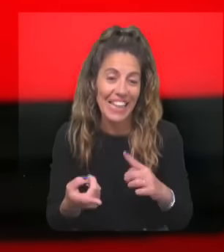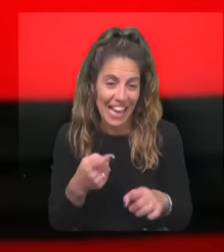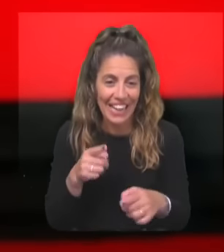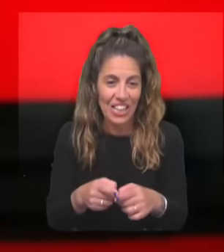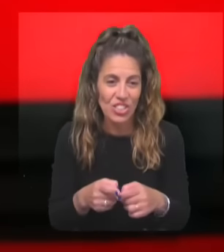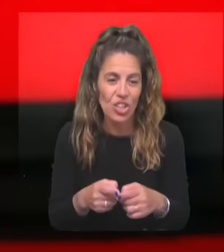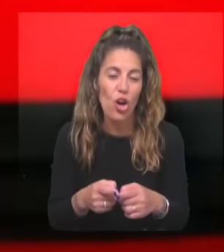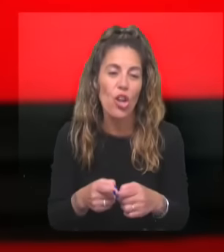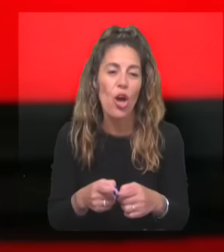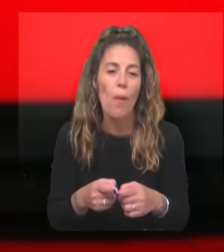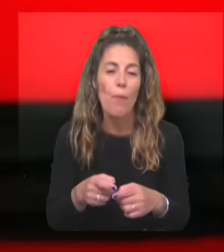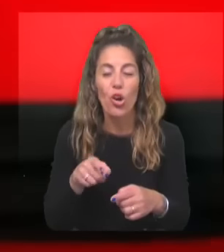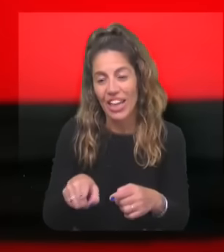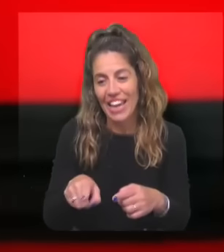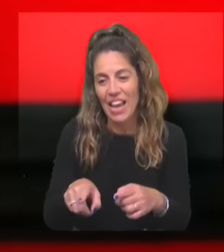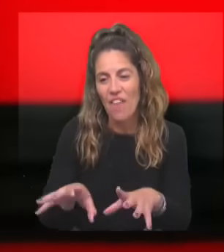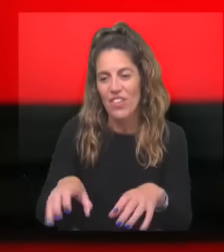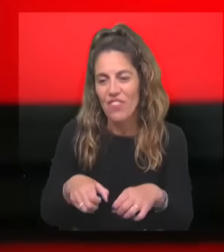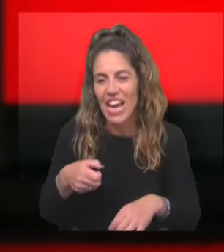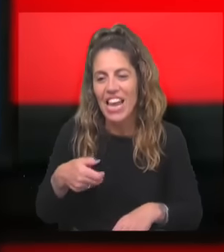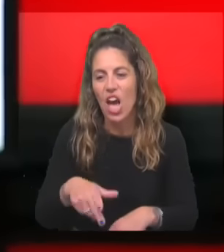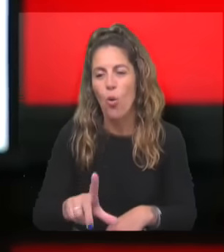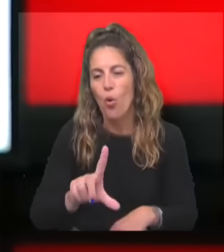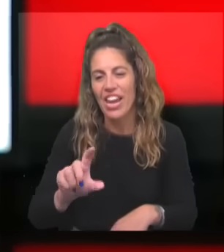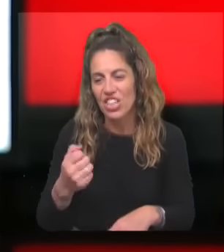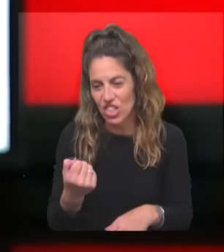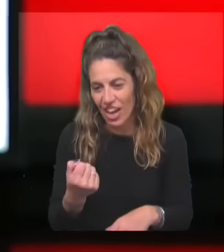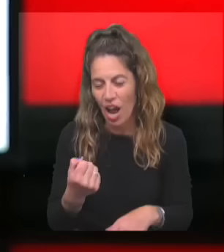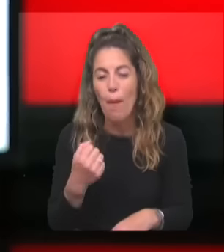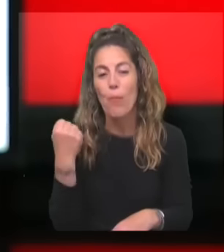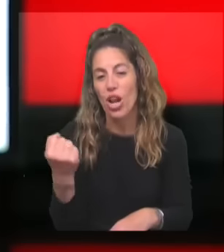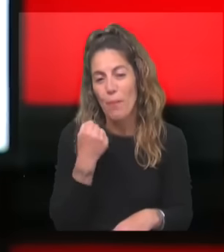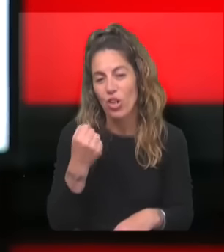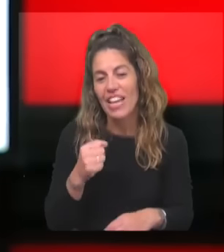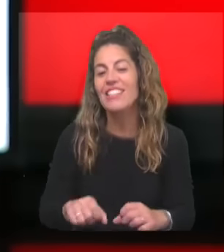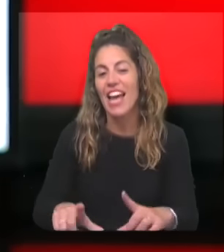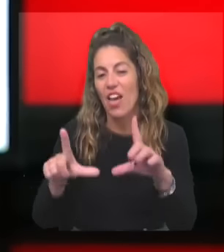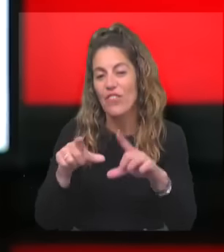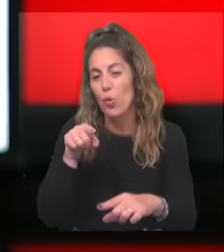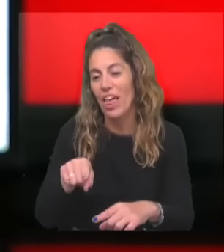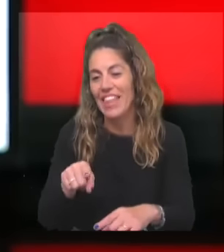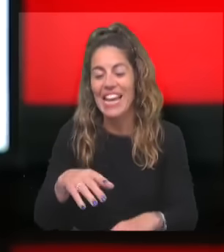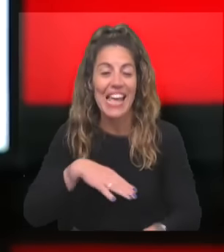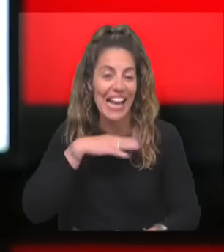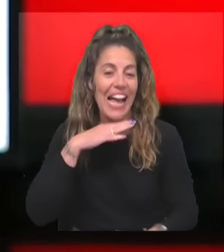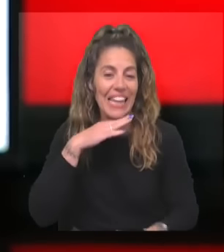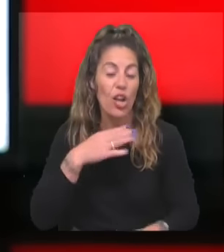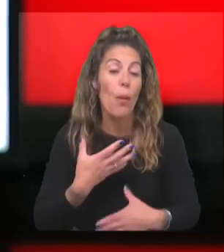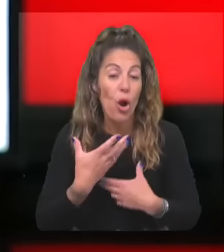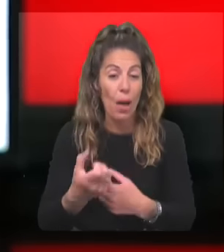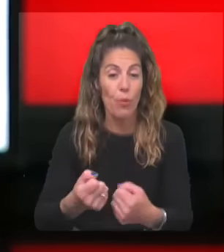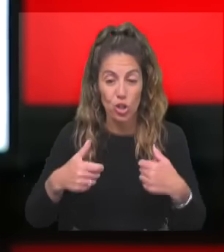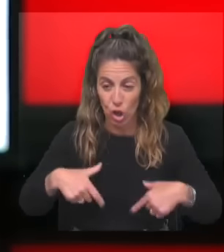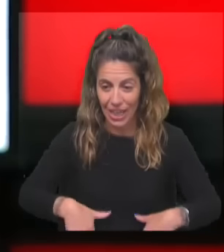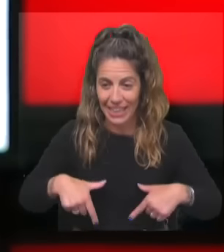pertenencia de Perico, La Huella, la importancia de la figura de Perico en Canelones, por el apoyo que había la Intendencia, había el programa